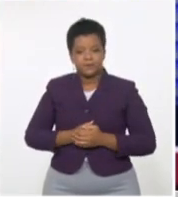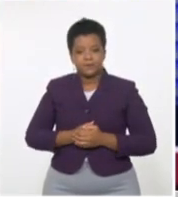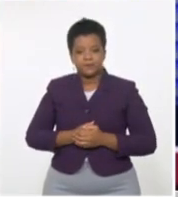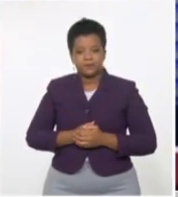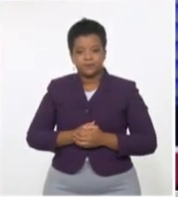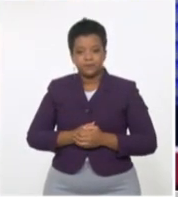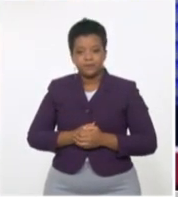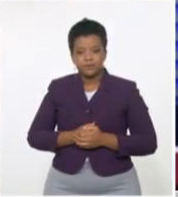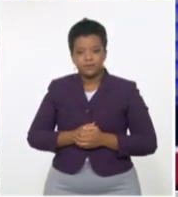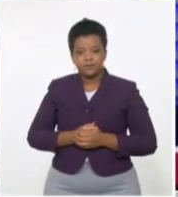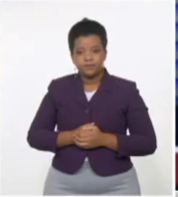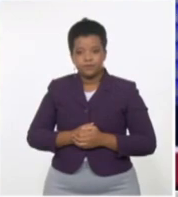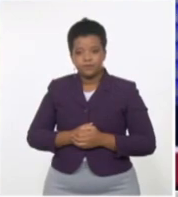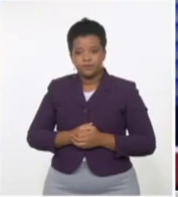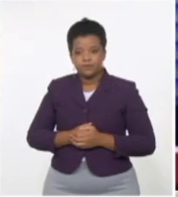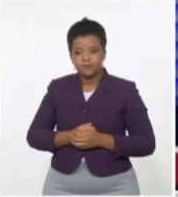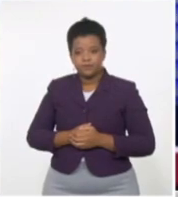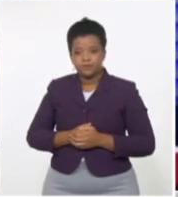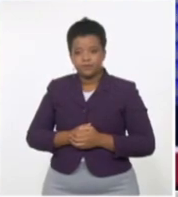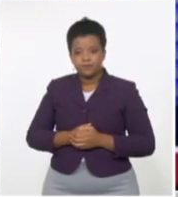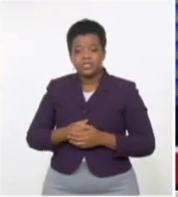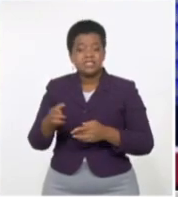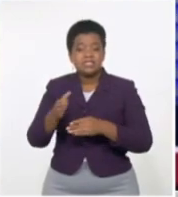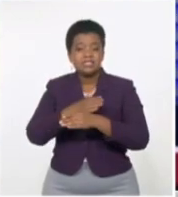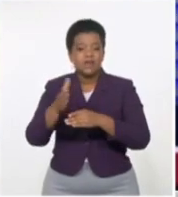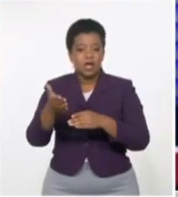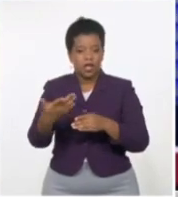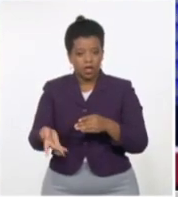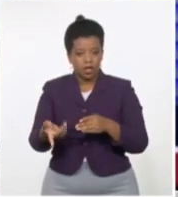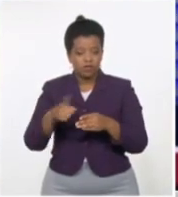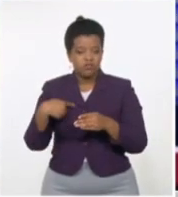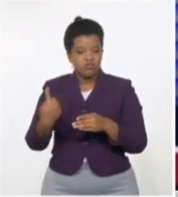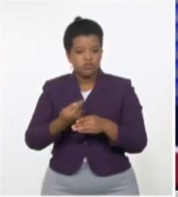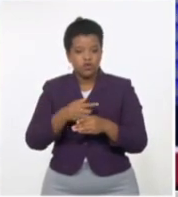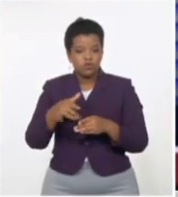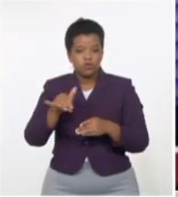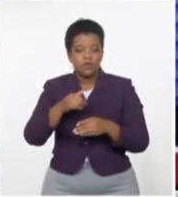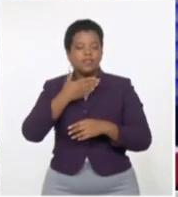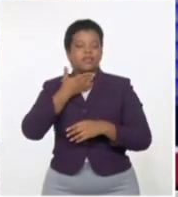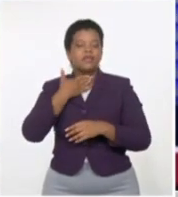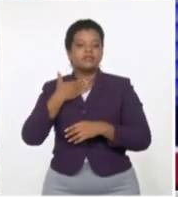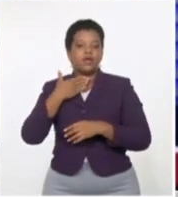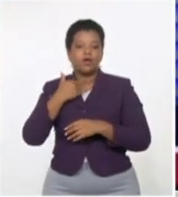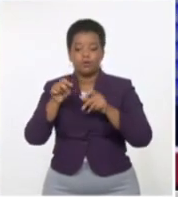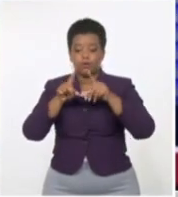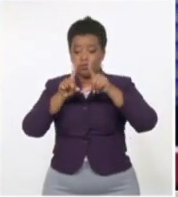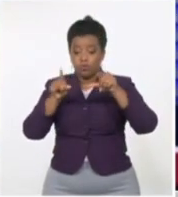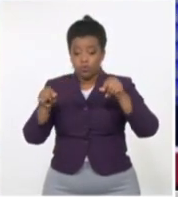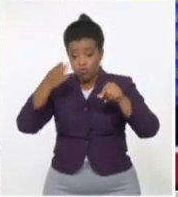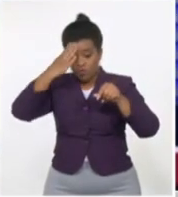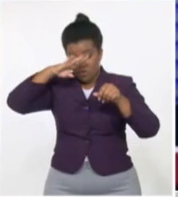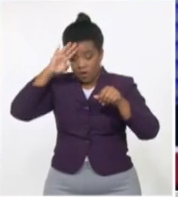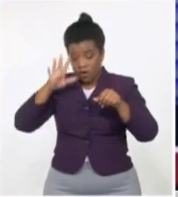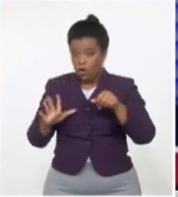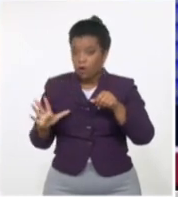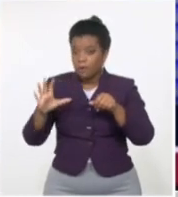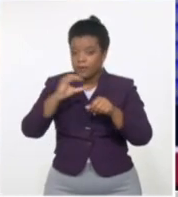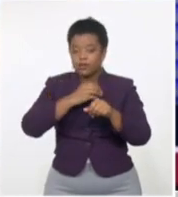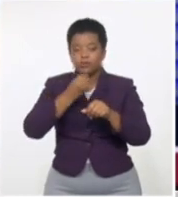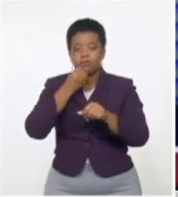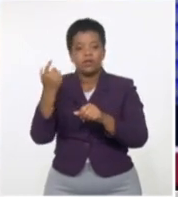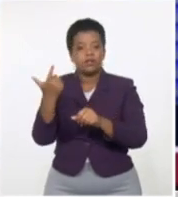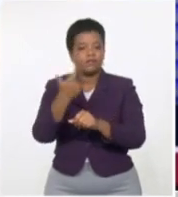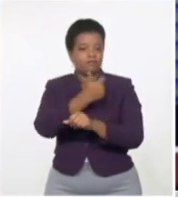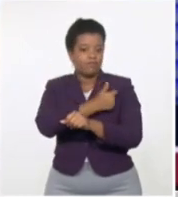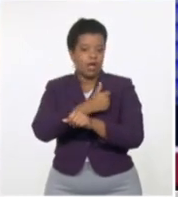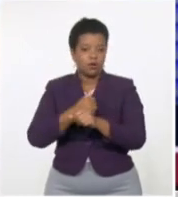como dice el eslogan, más que una vacuna es un país. Es pensar que todos nuestros pobladores van a poderse vacunar con alguna de las vacunas cubanas que no